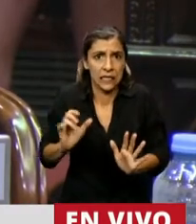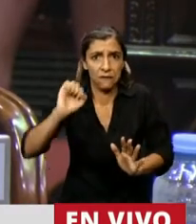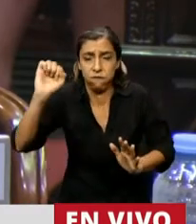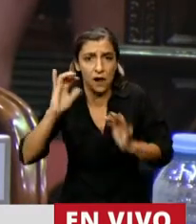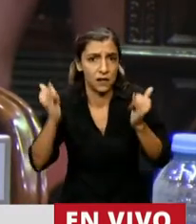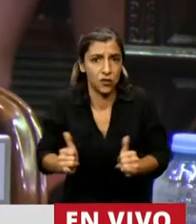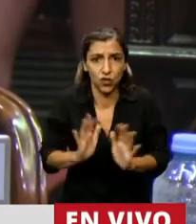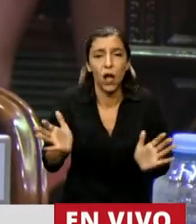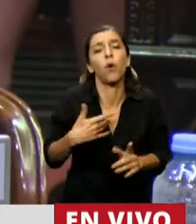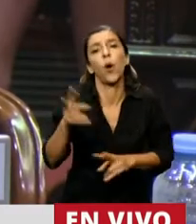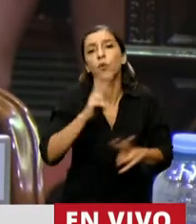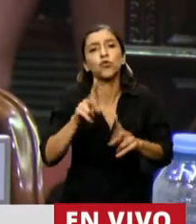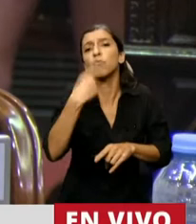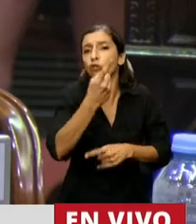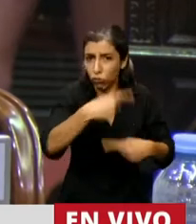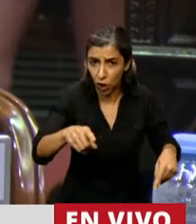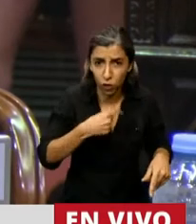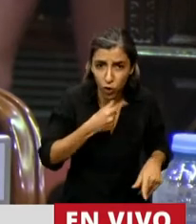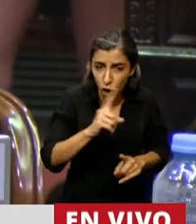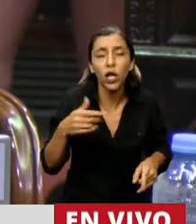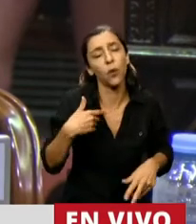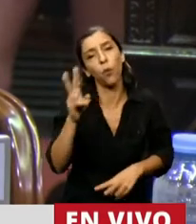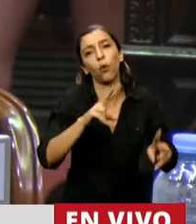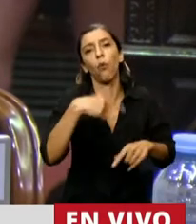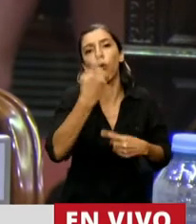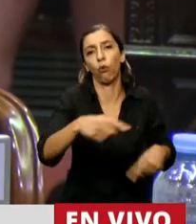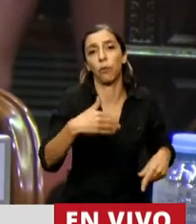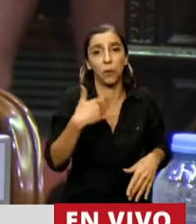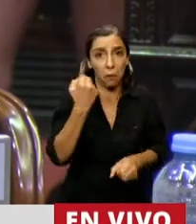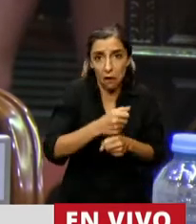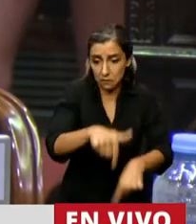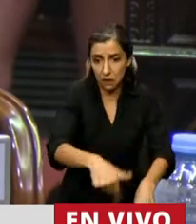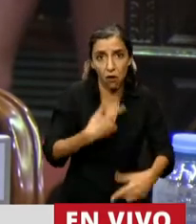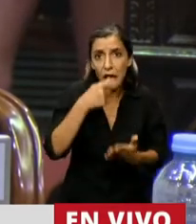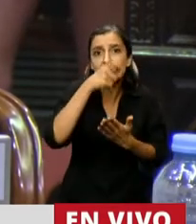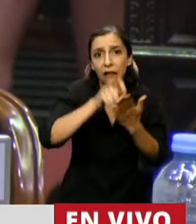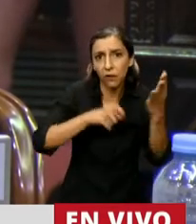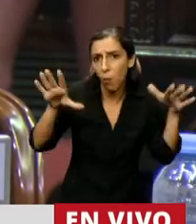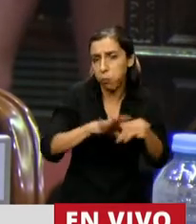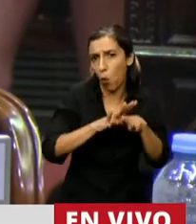confiable bueno por ahora y estadísticas yo lo pongo en duda ahora